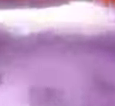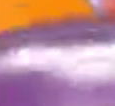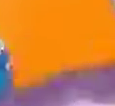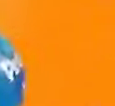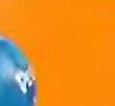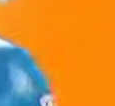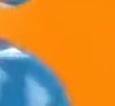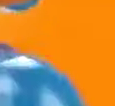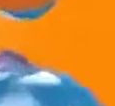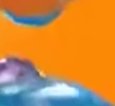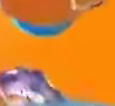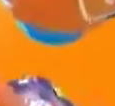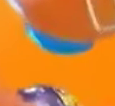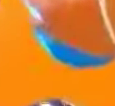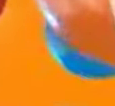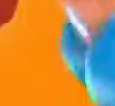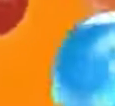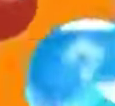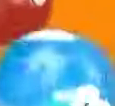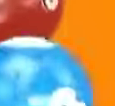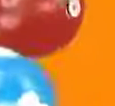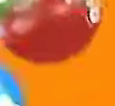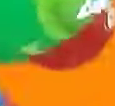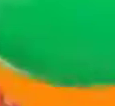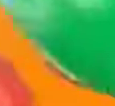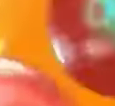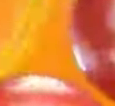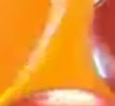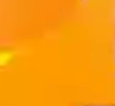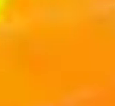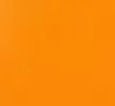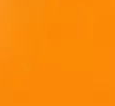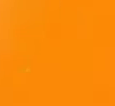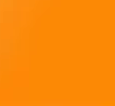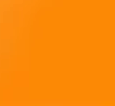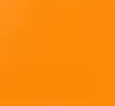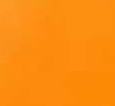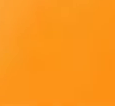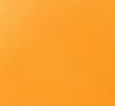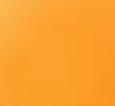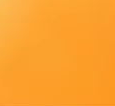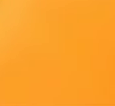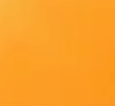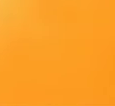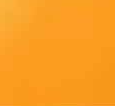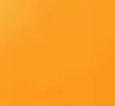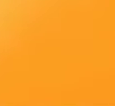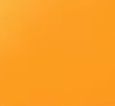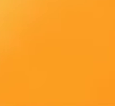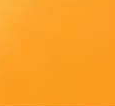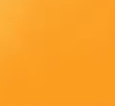Juega creyendo que será posible. Esto fue el sorteo Loto.